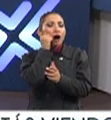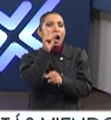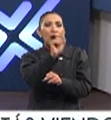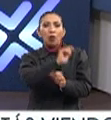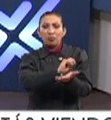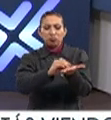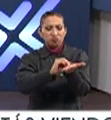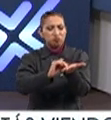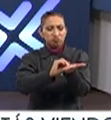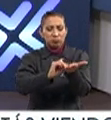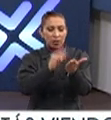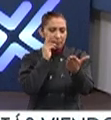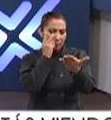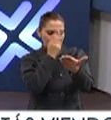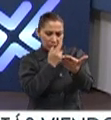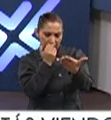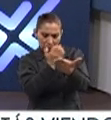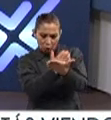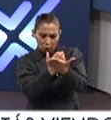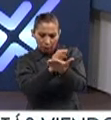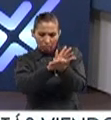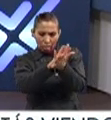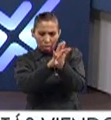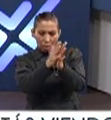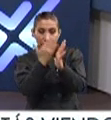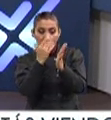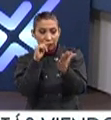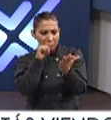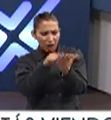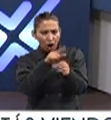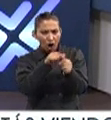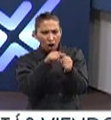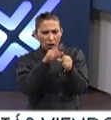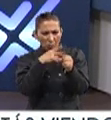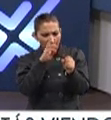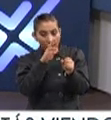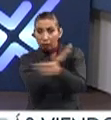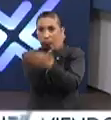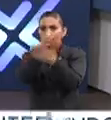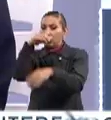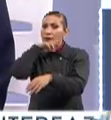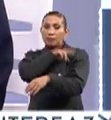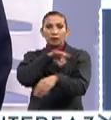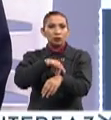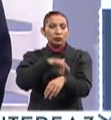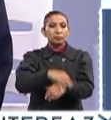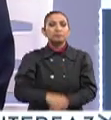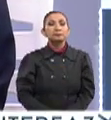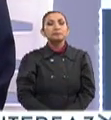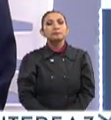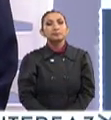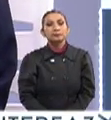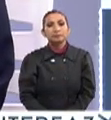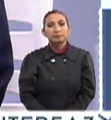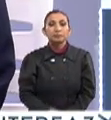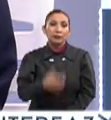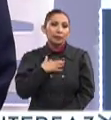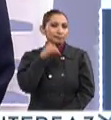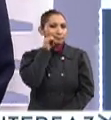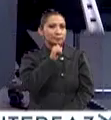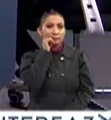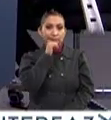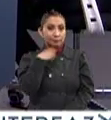y verificar que sane adecuadamente. Perfecto. Si vemos que cambia color, inmediatamente acudir con el médico. Muy bien. Y bueno, pues